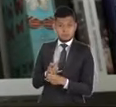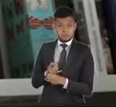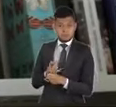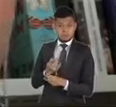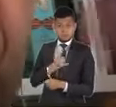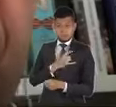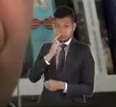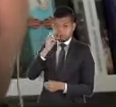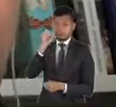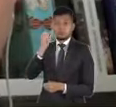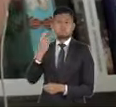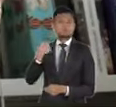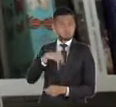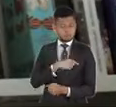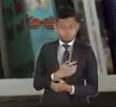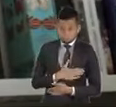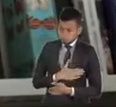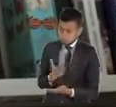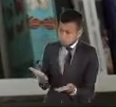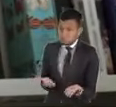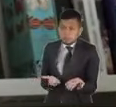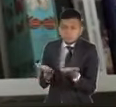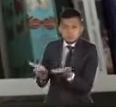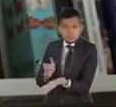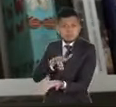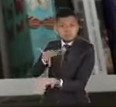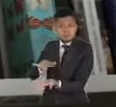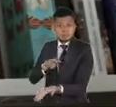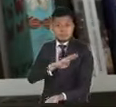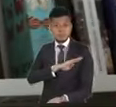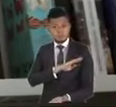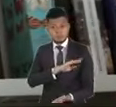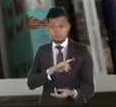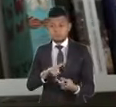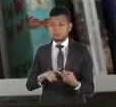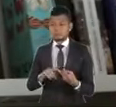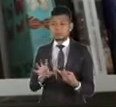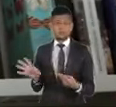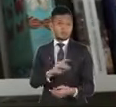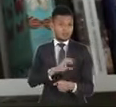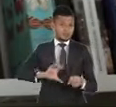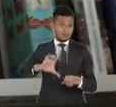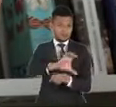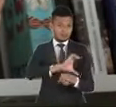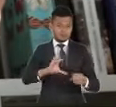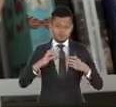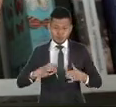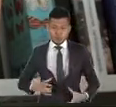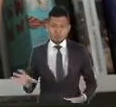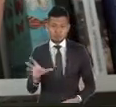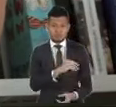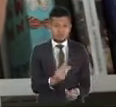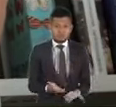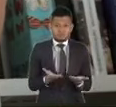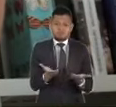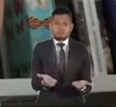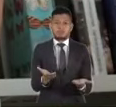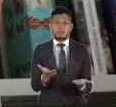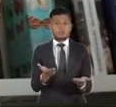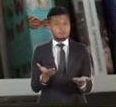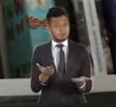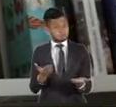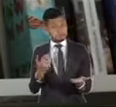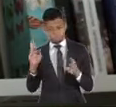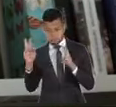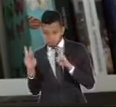presta y pone a disposición de la alcaldía y de toda la ciudad y de todos los ciudadanos pues sus condiciones